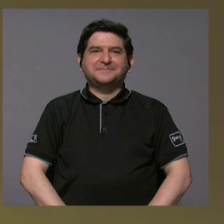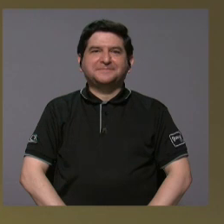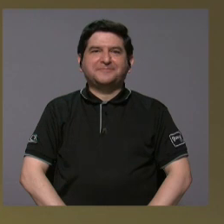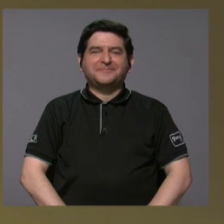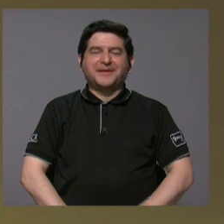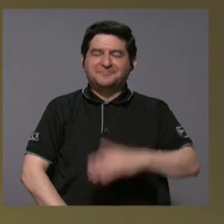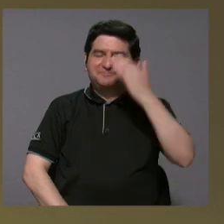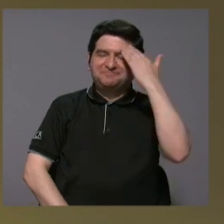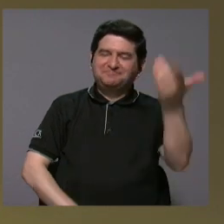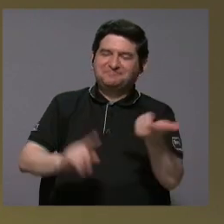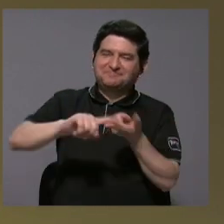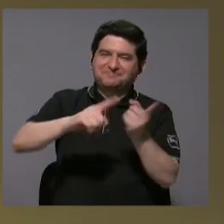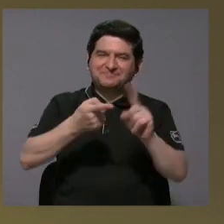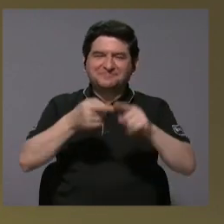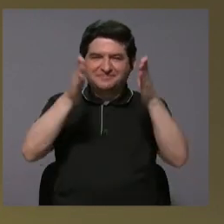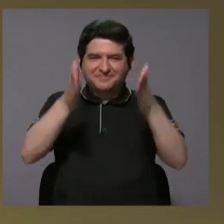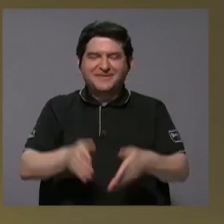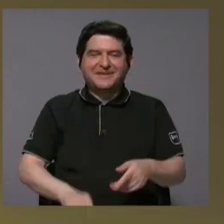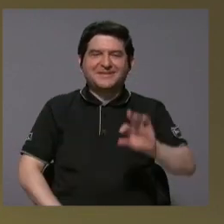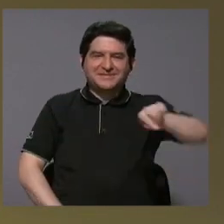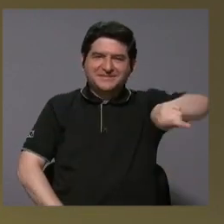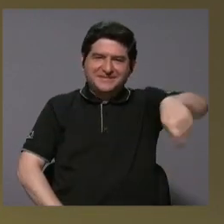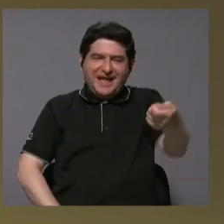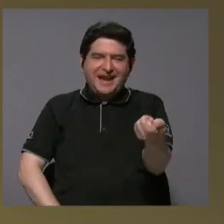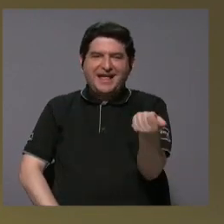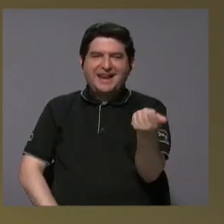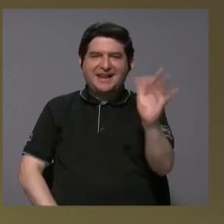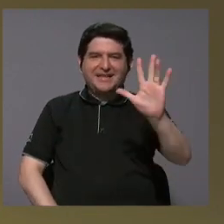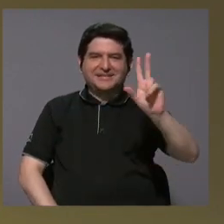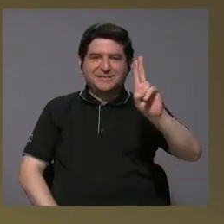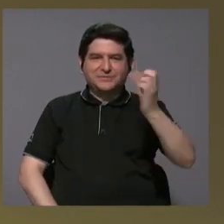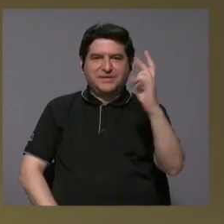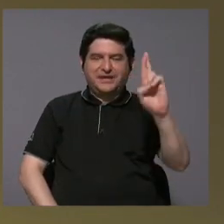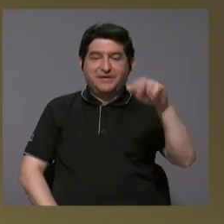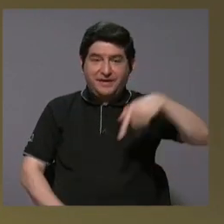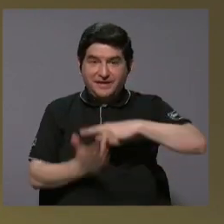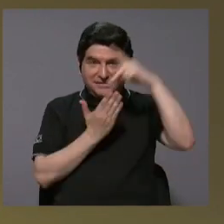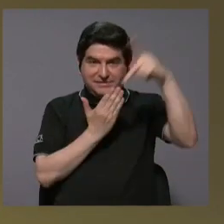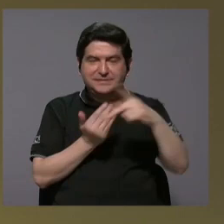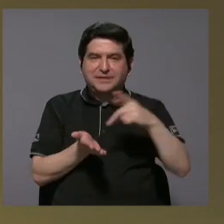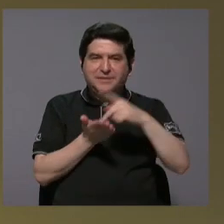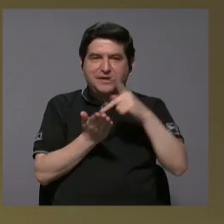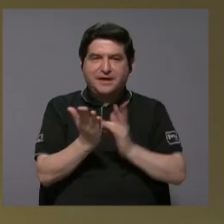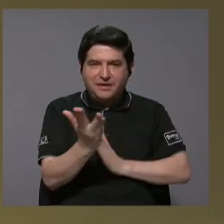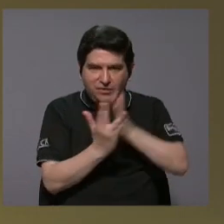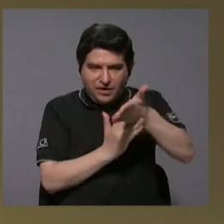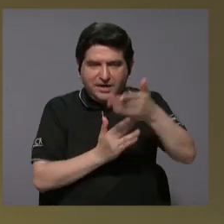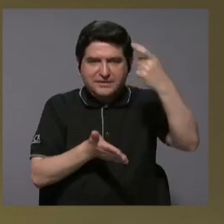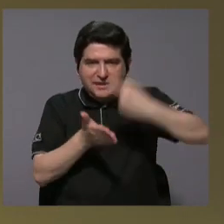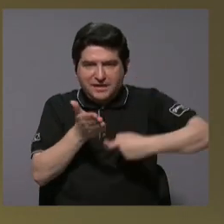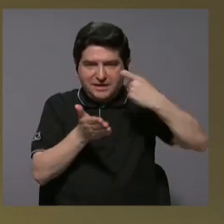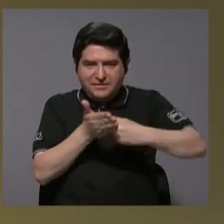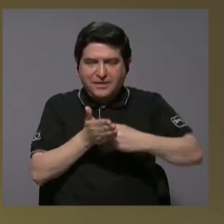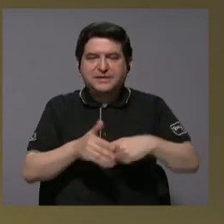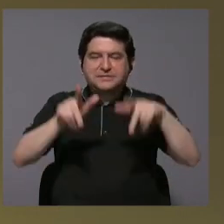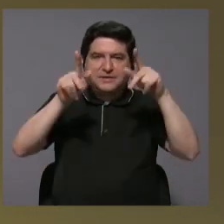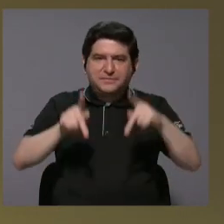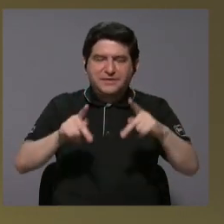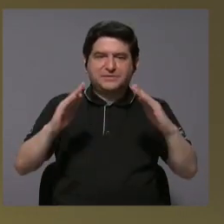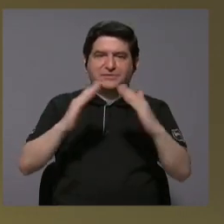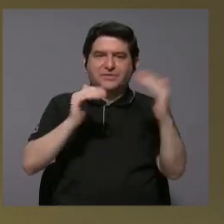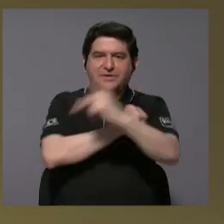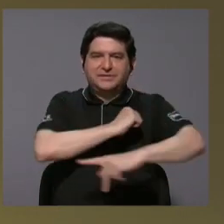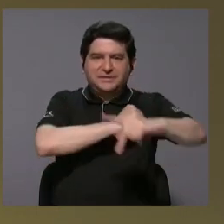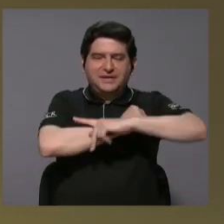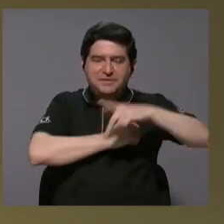Los saludamos, amigas y amigos de 15UCR, este programa que se paga con los impuestos que tributan los habitantes de